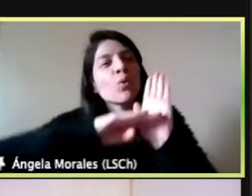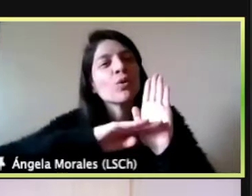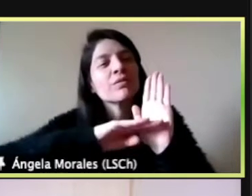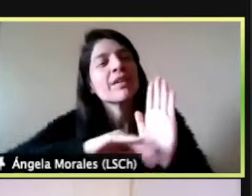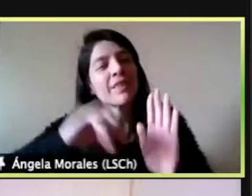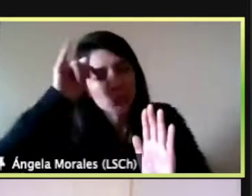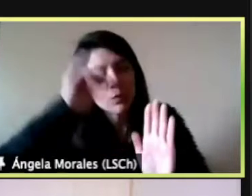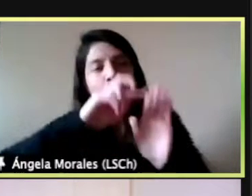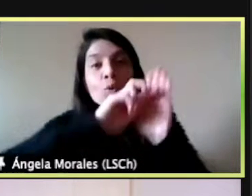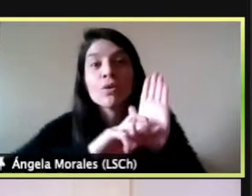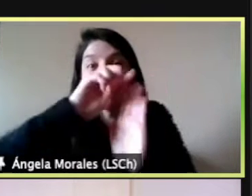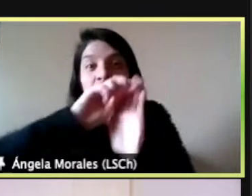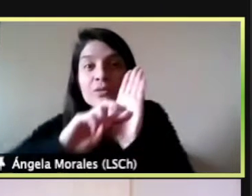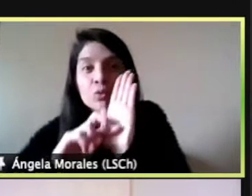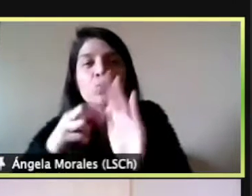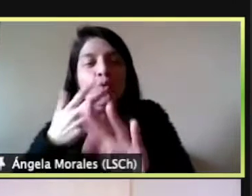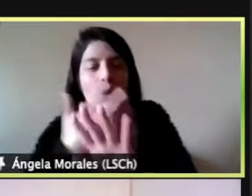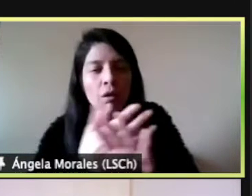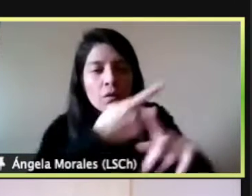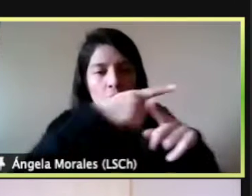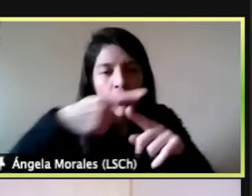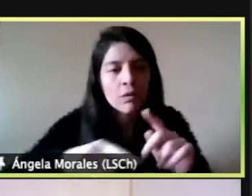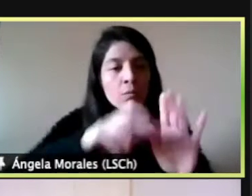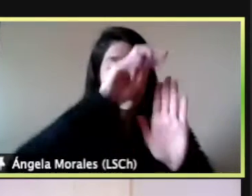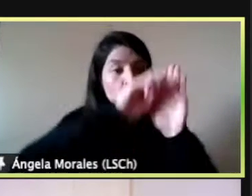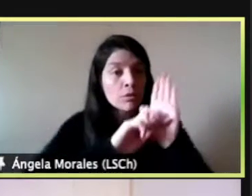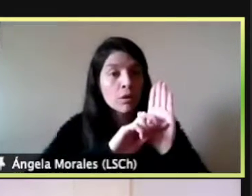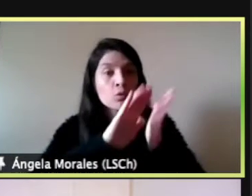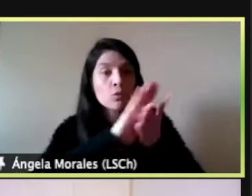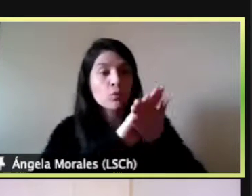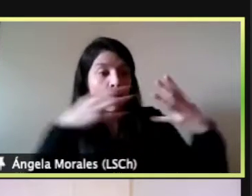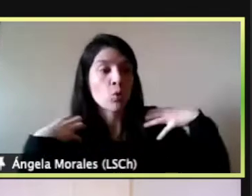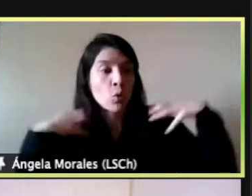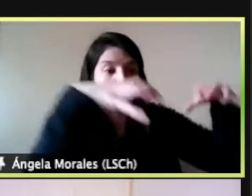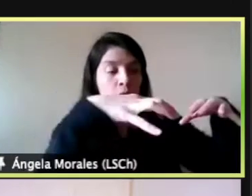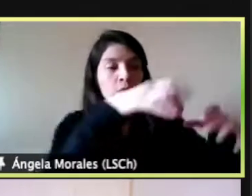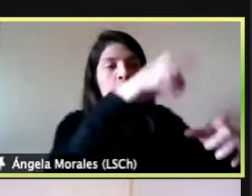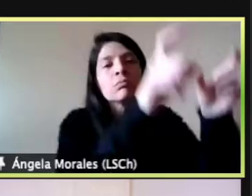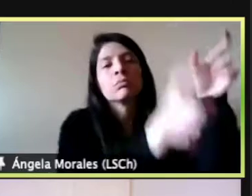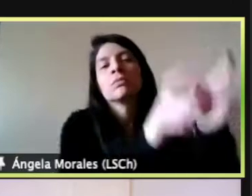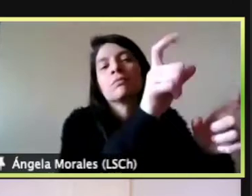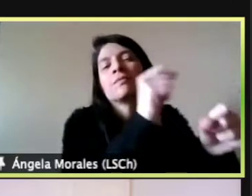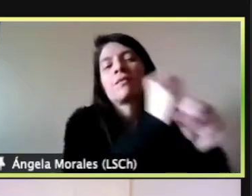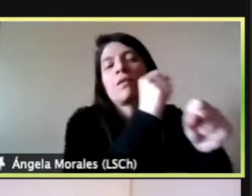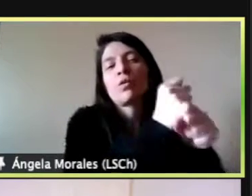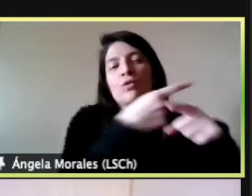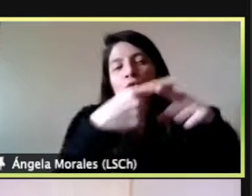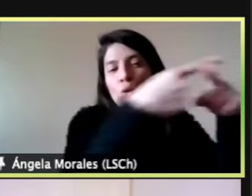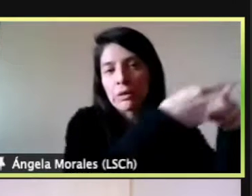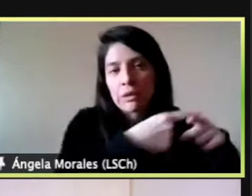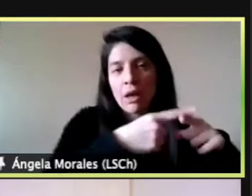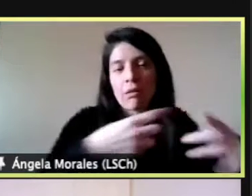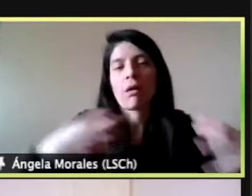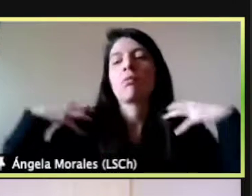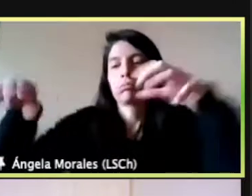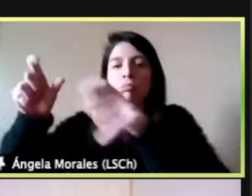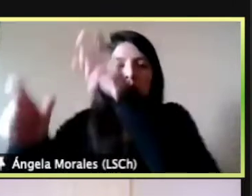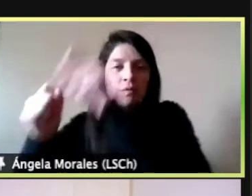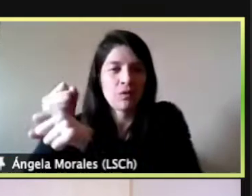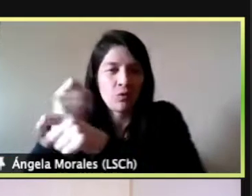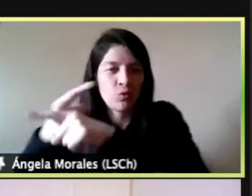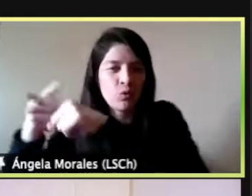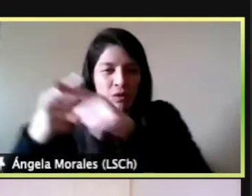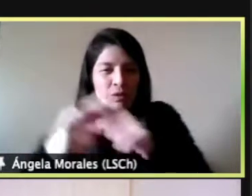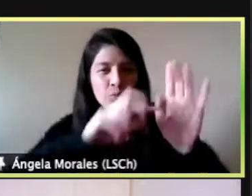asociados responsables que eran trabajadores sociales y estaban asociados también a diferentes ítems que podían ser,